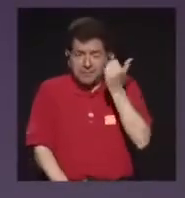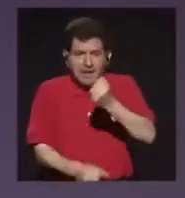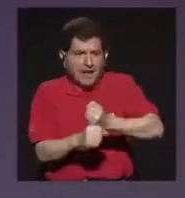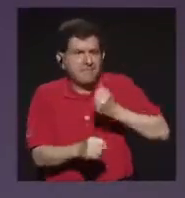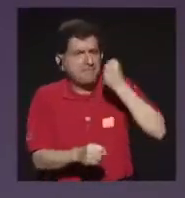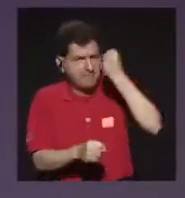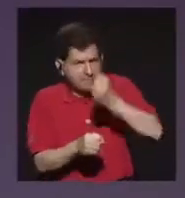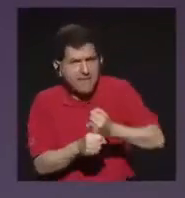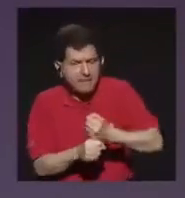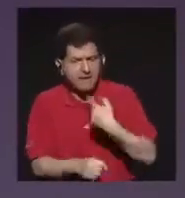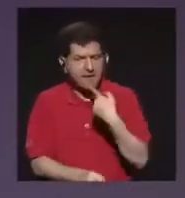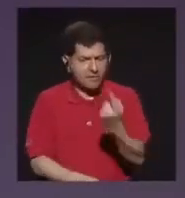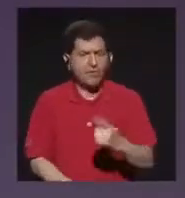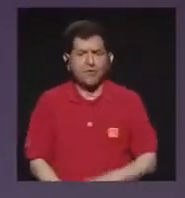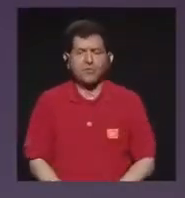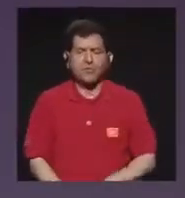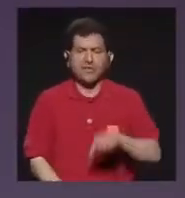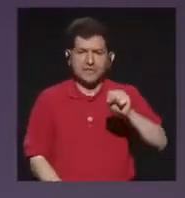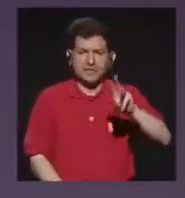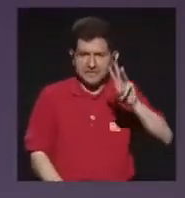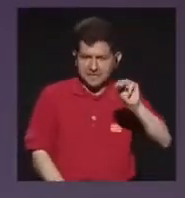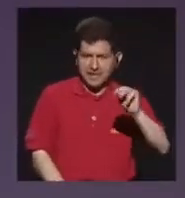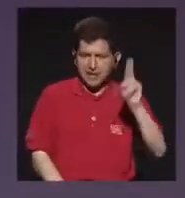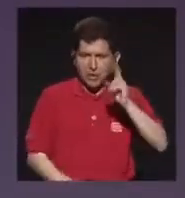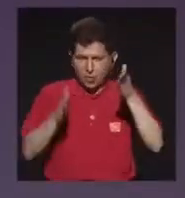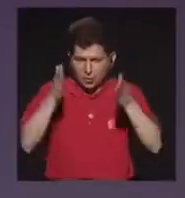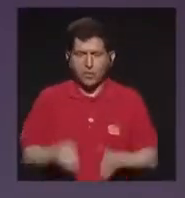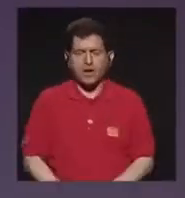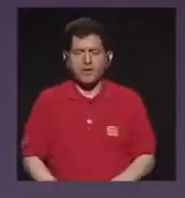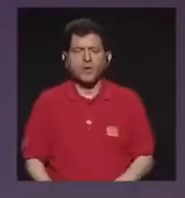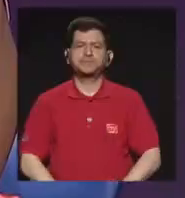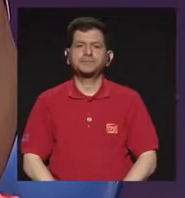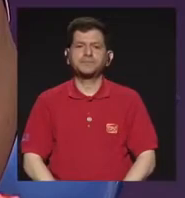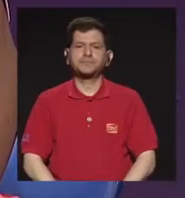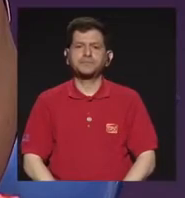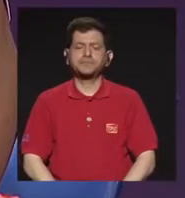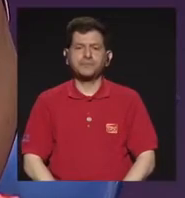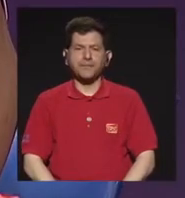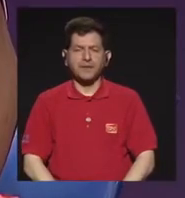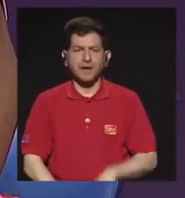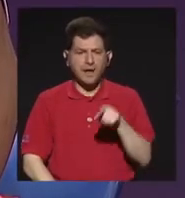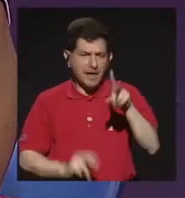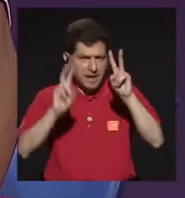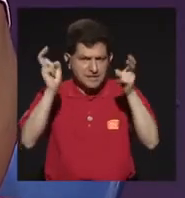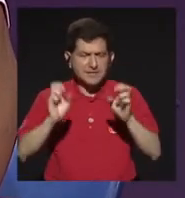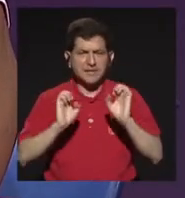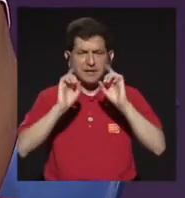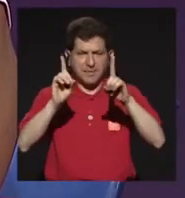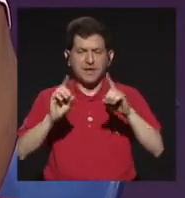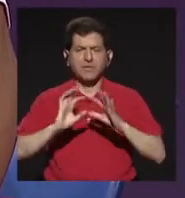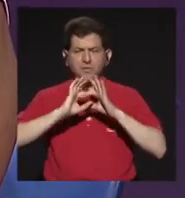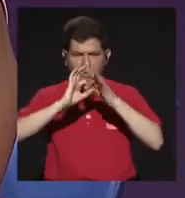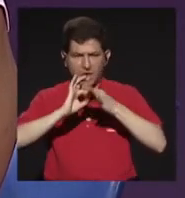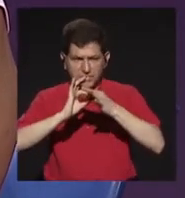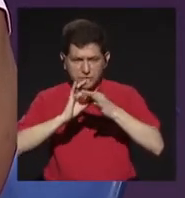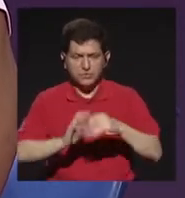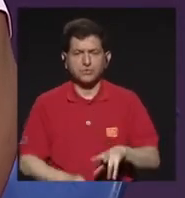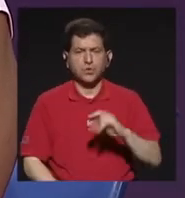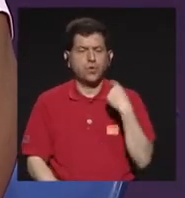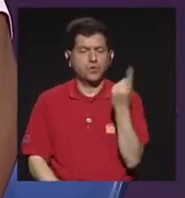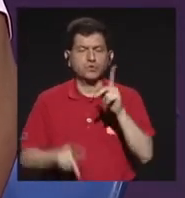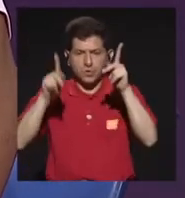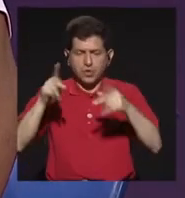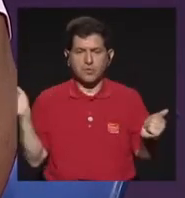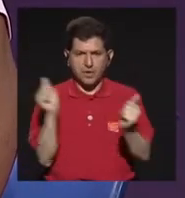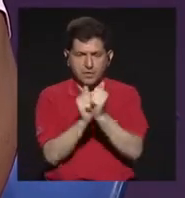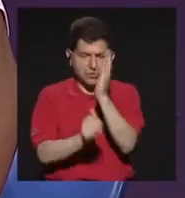trabajo, como dice el mismo Sergio, es la unión de muchas voces. En torno a este tema de la educación para la sexualidad, no solo para las